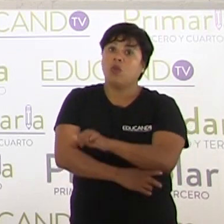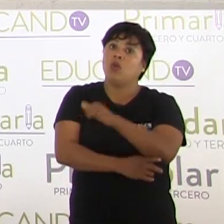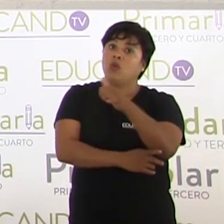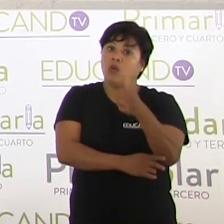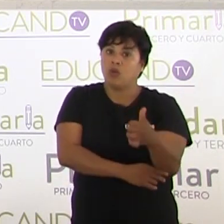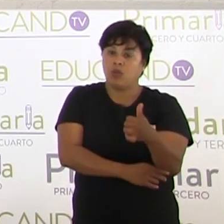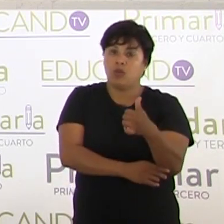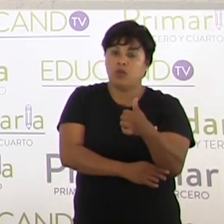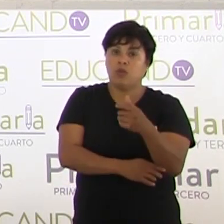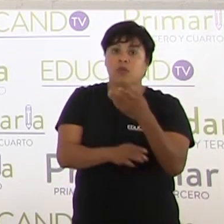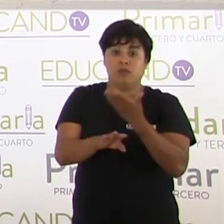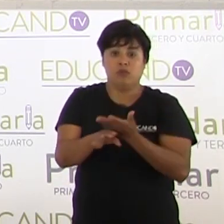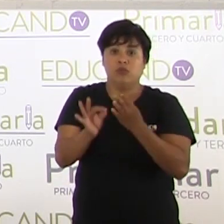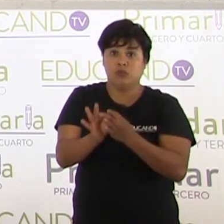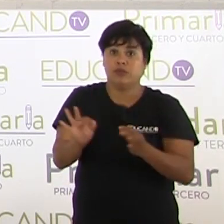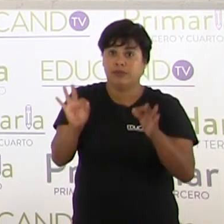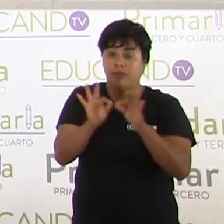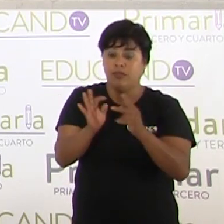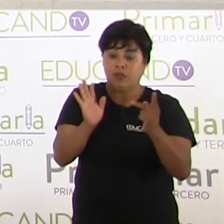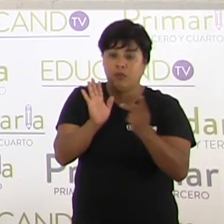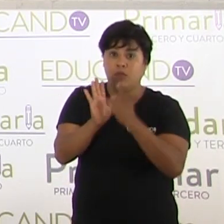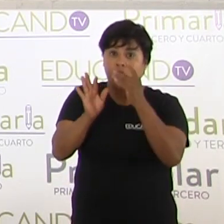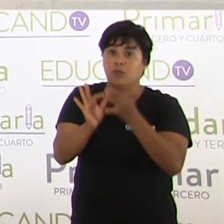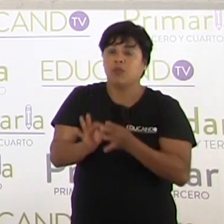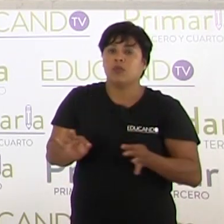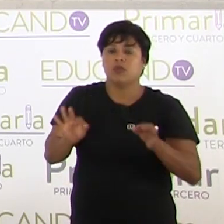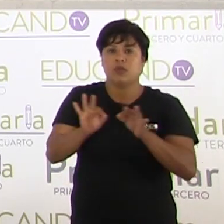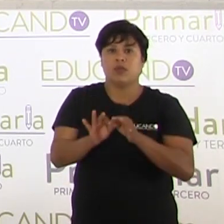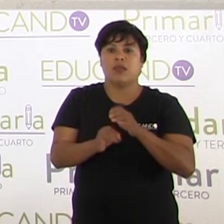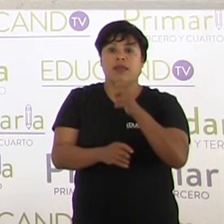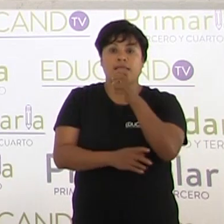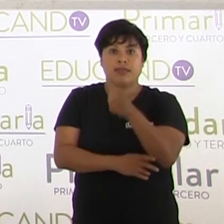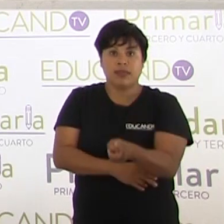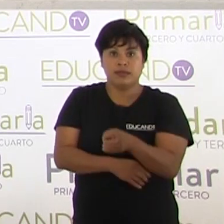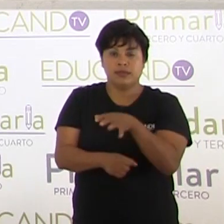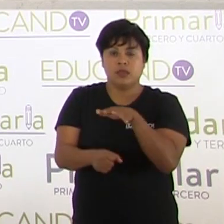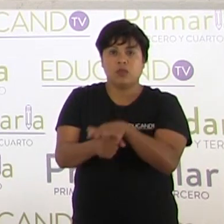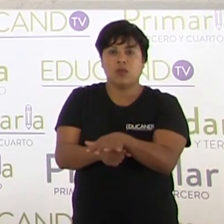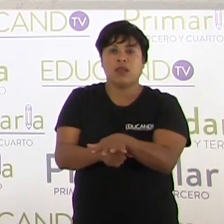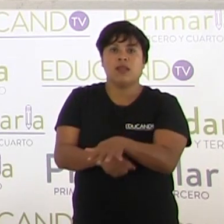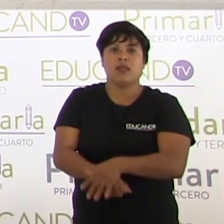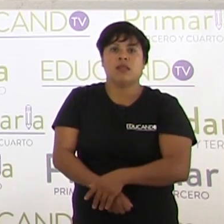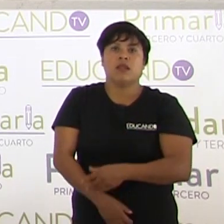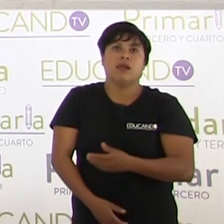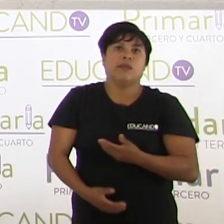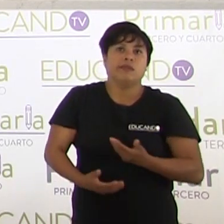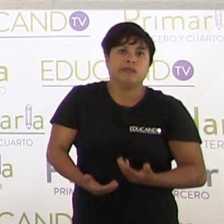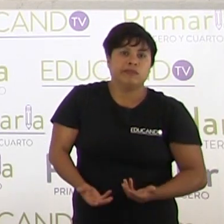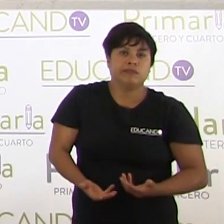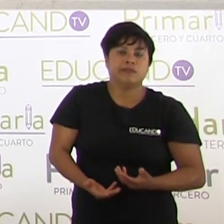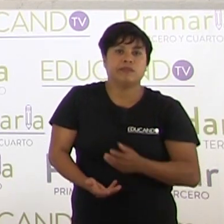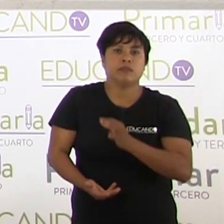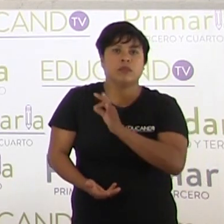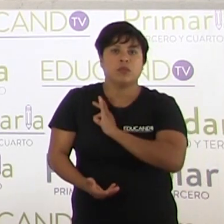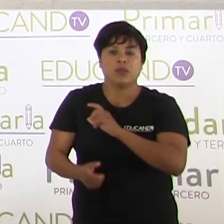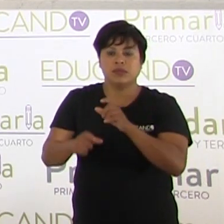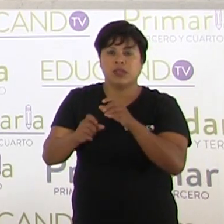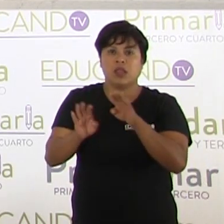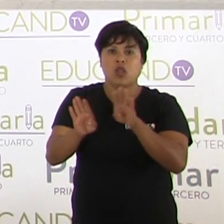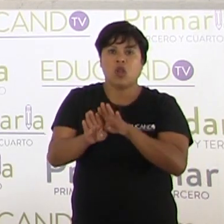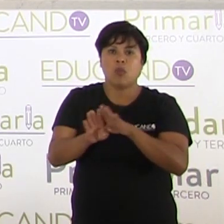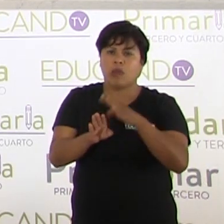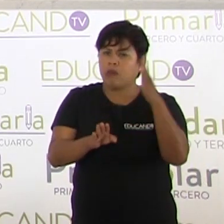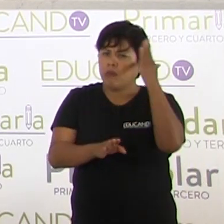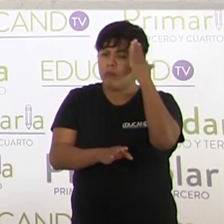Otro punto relevante y del cual pues es la columna